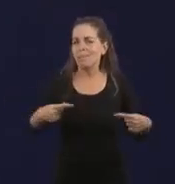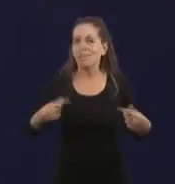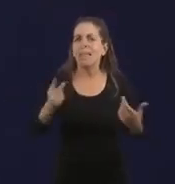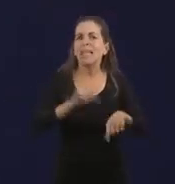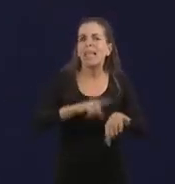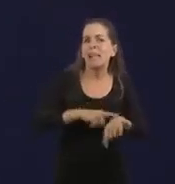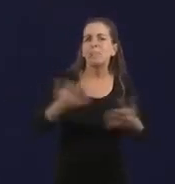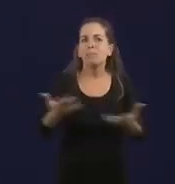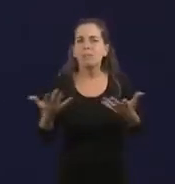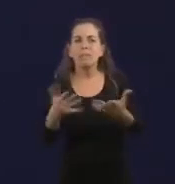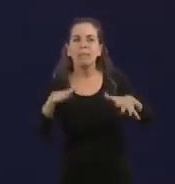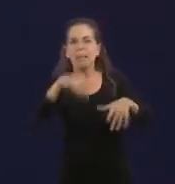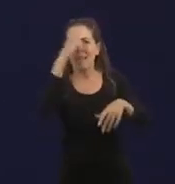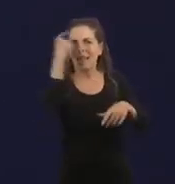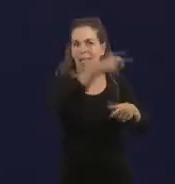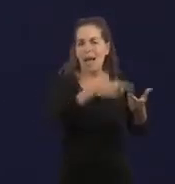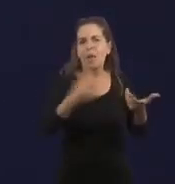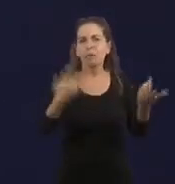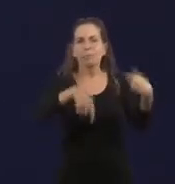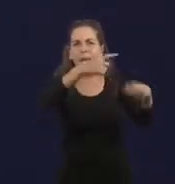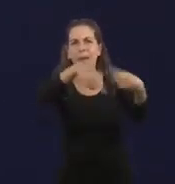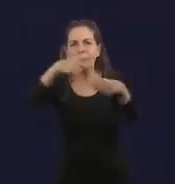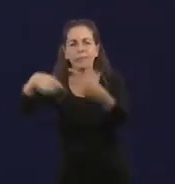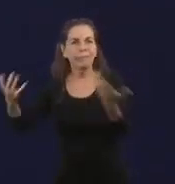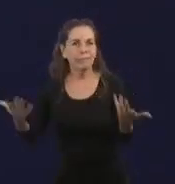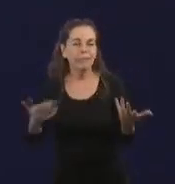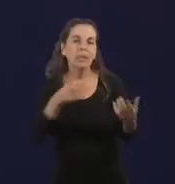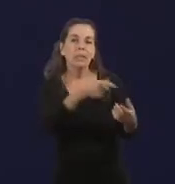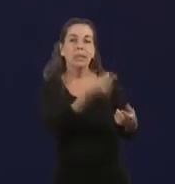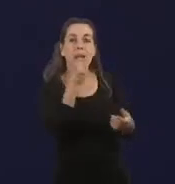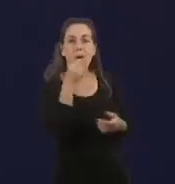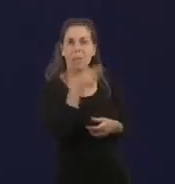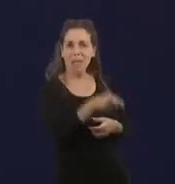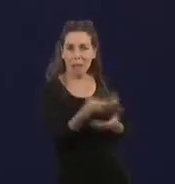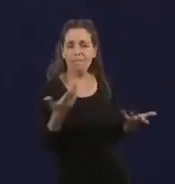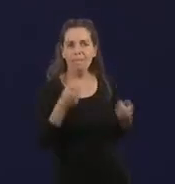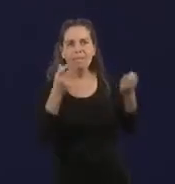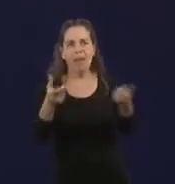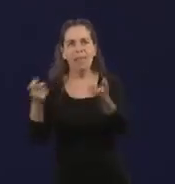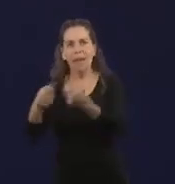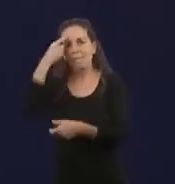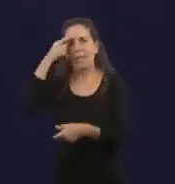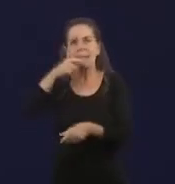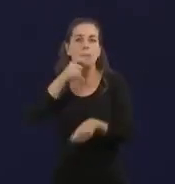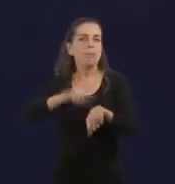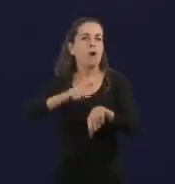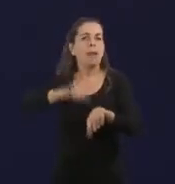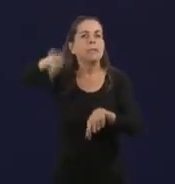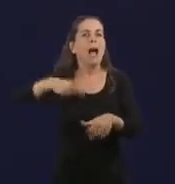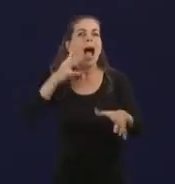burocracia desprenderte de todos esos alimentos y pretender que el día que vos tengas una catástrofe inmediatamente tengas disponibilidad de